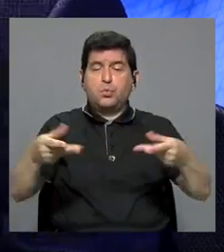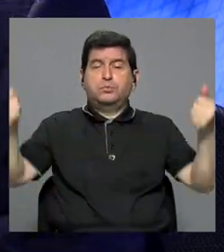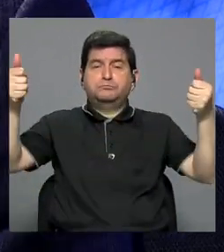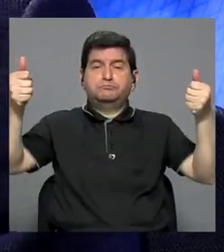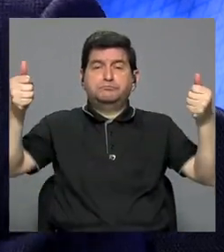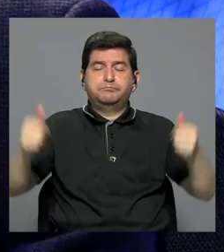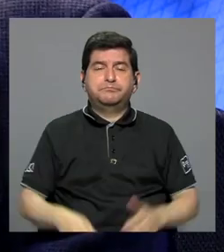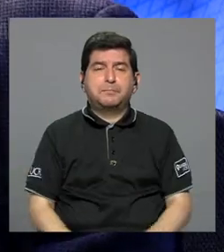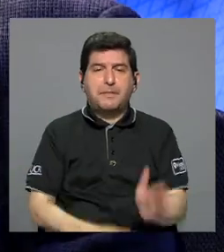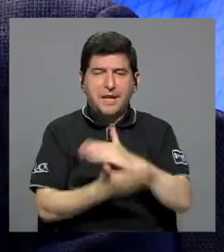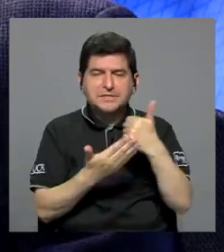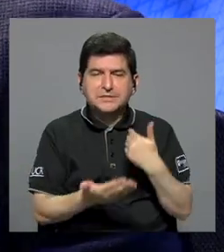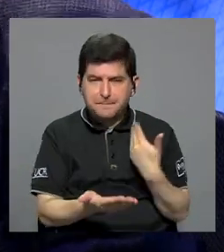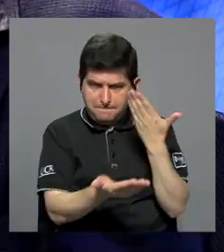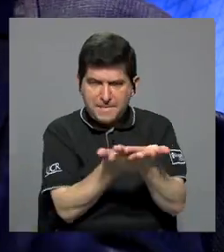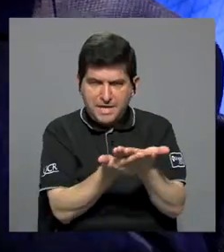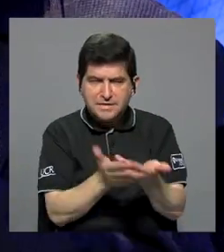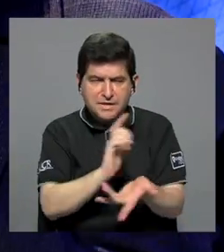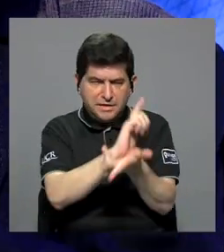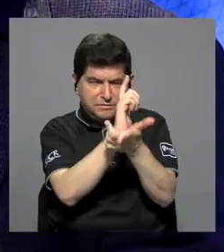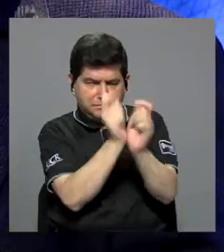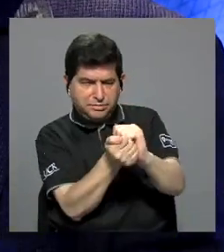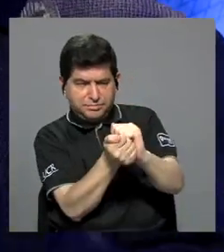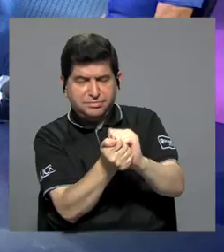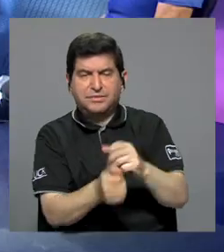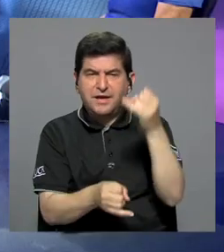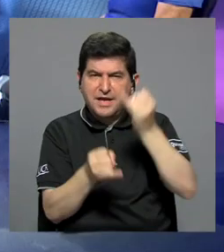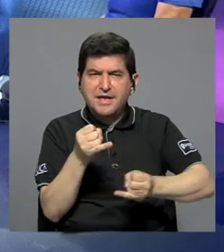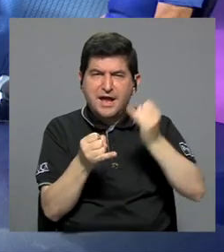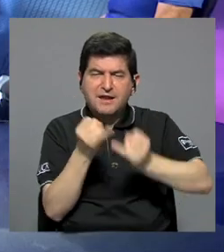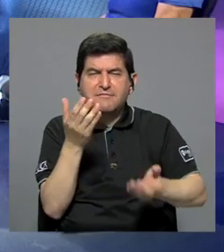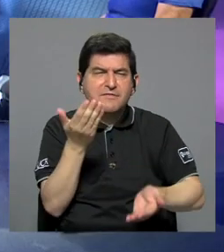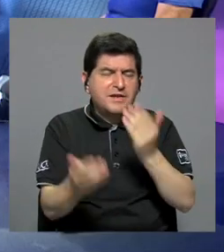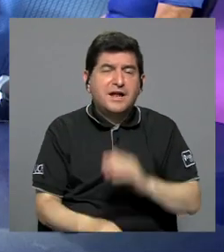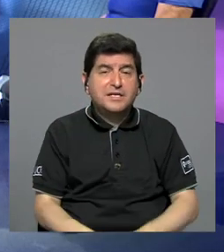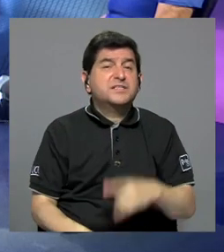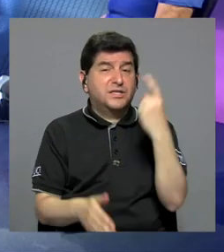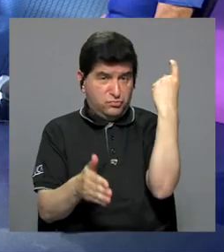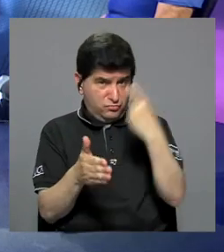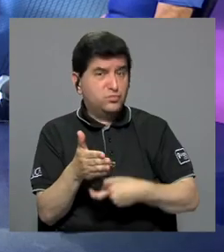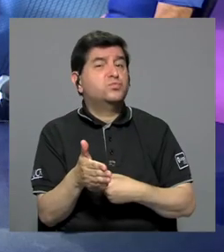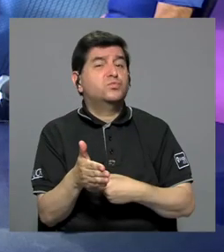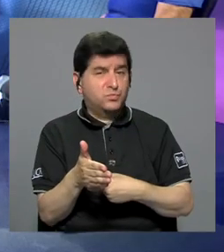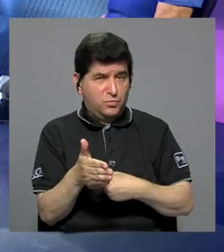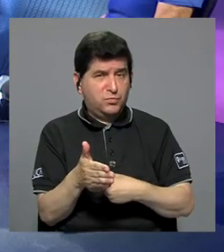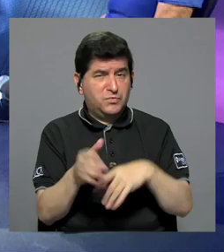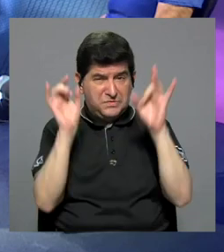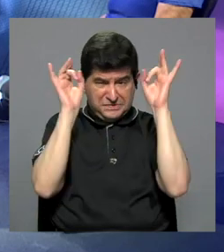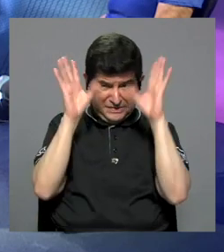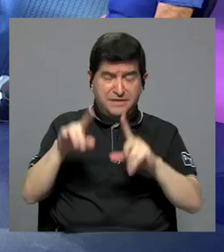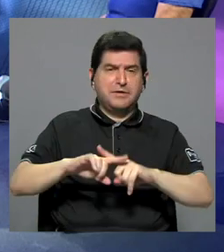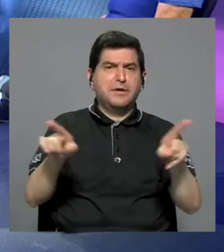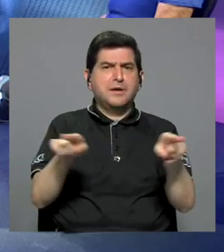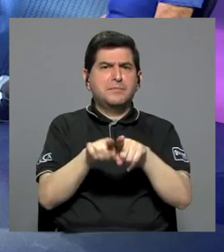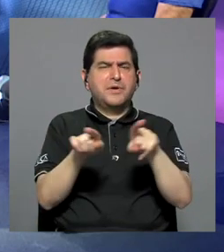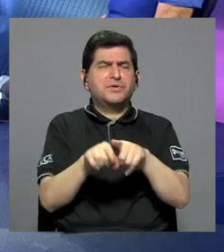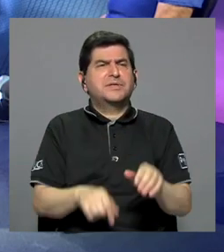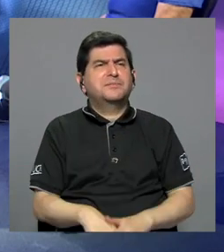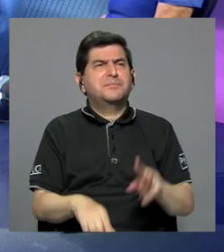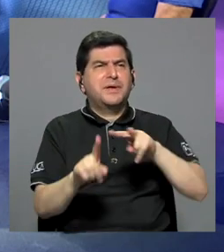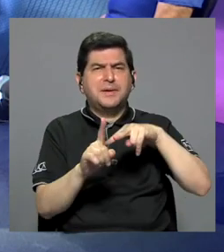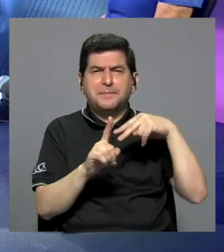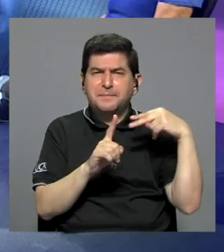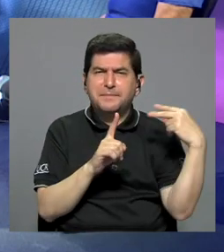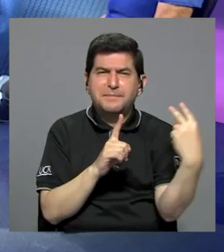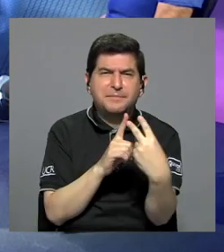desarma. Entonces es un poco la propuesta ahora, tratar de invertir eso y que el final sea crudo y trágico, pero desde un aspecto